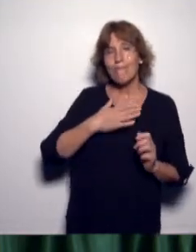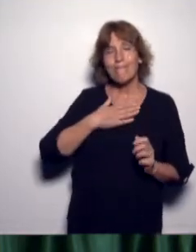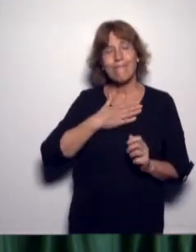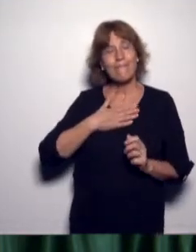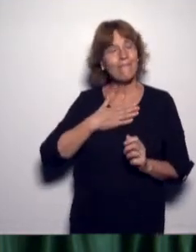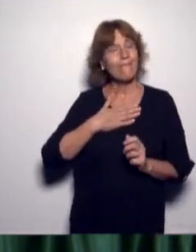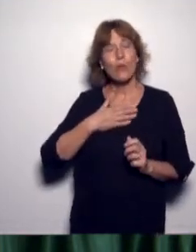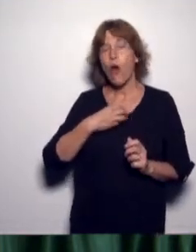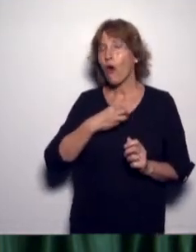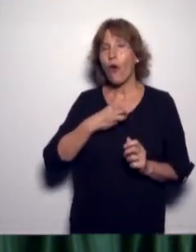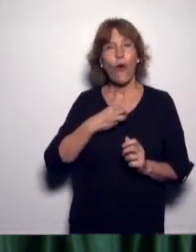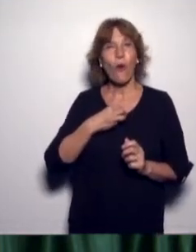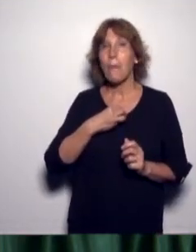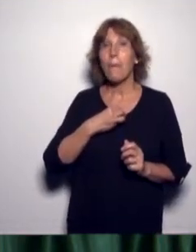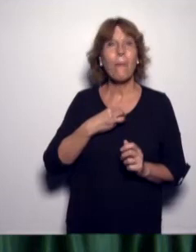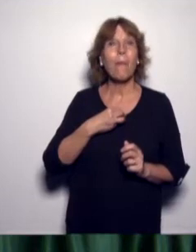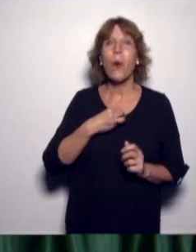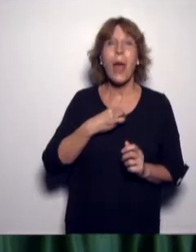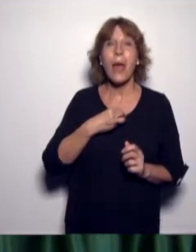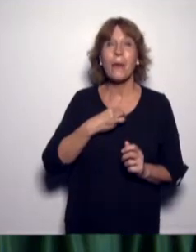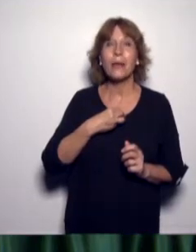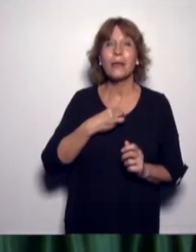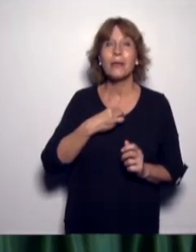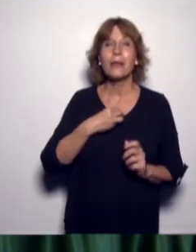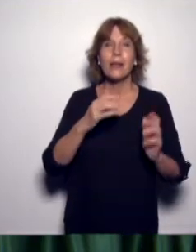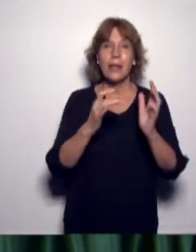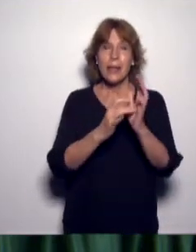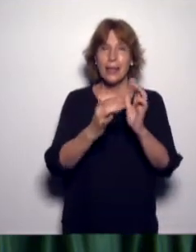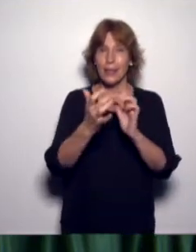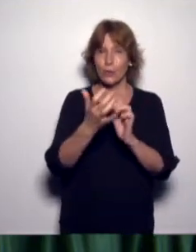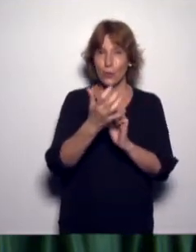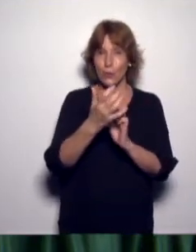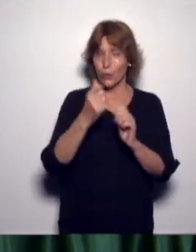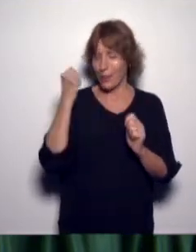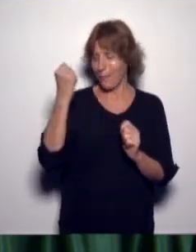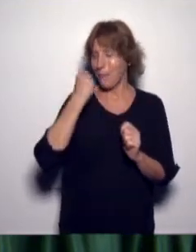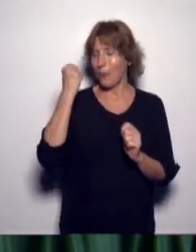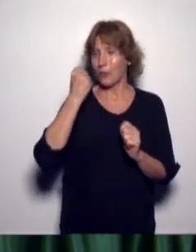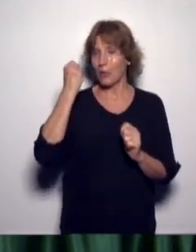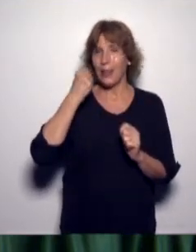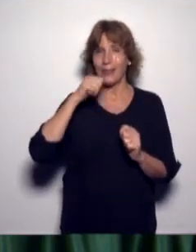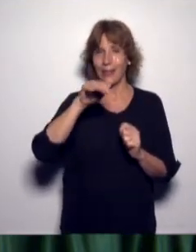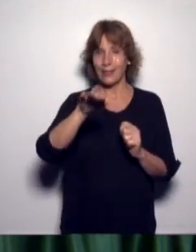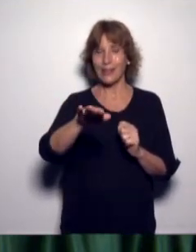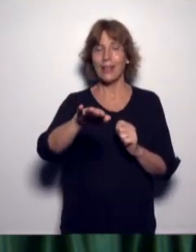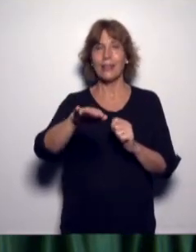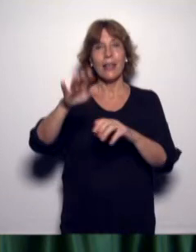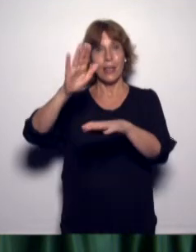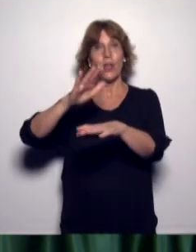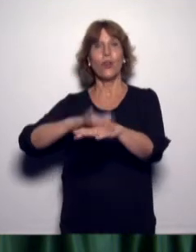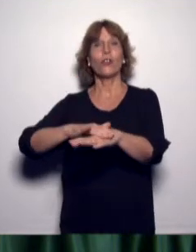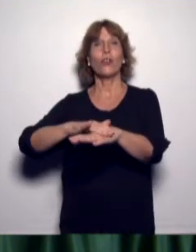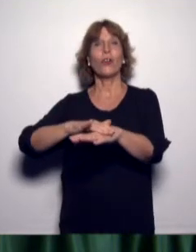aquí viene una cosa importantísima, extiende la mano y lo toca.